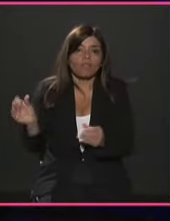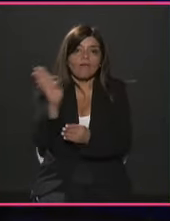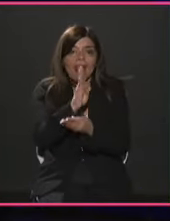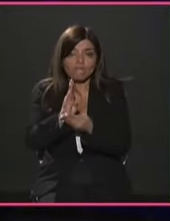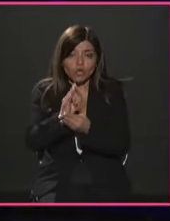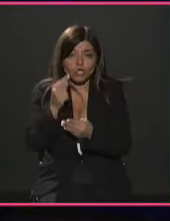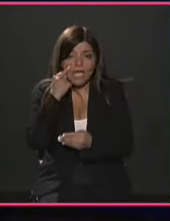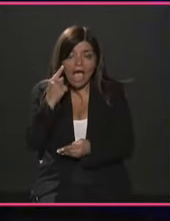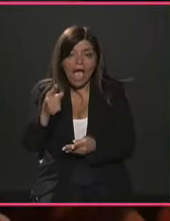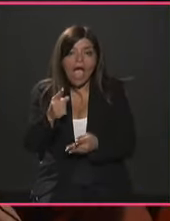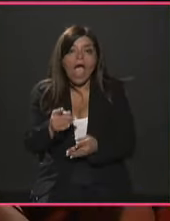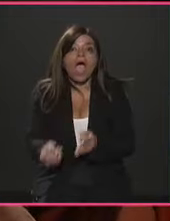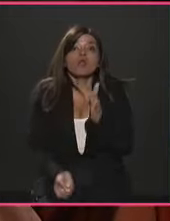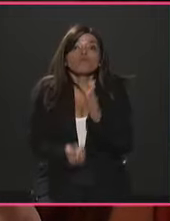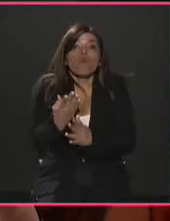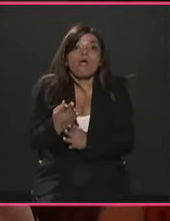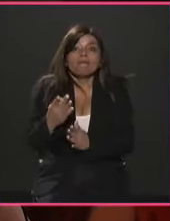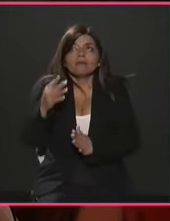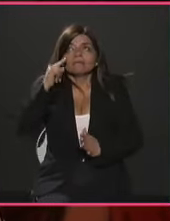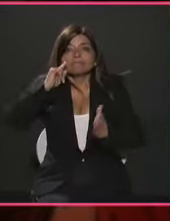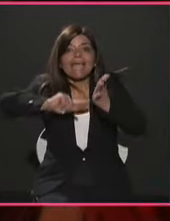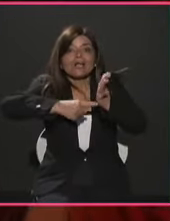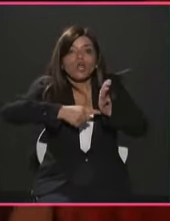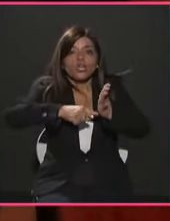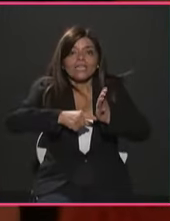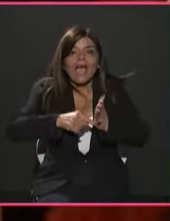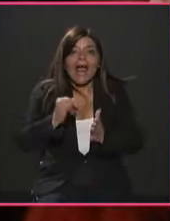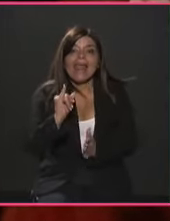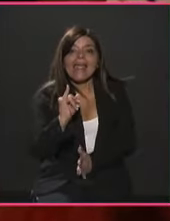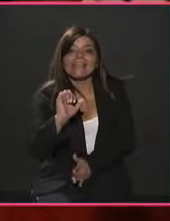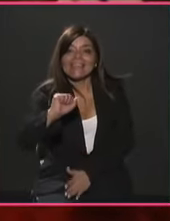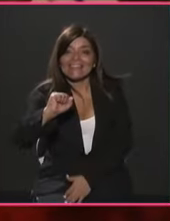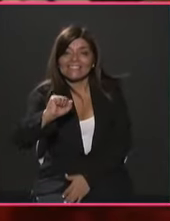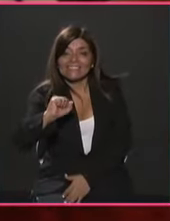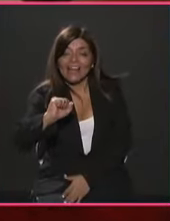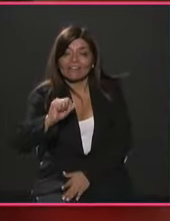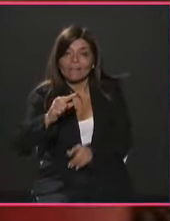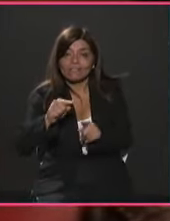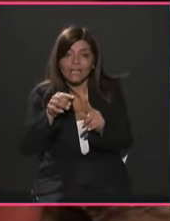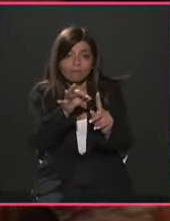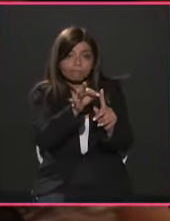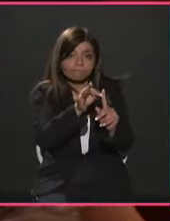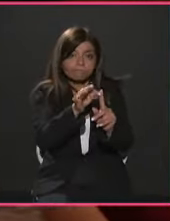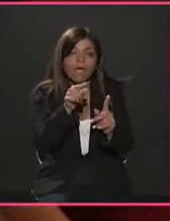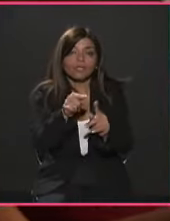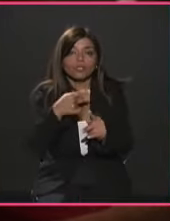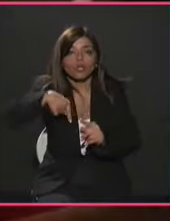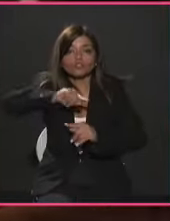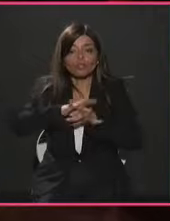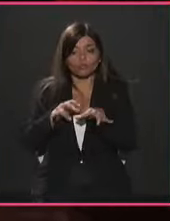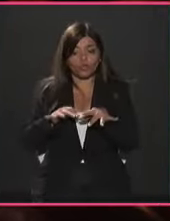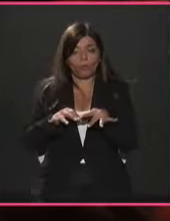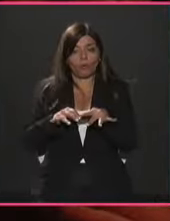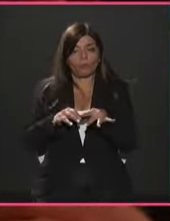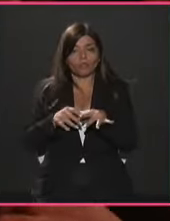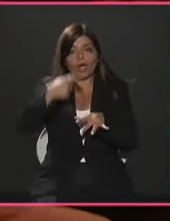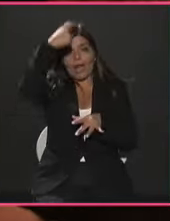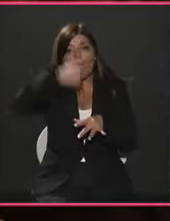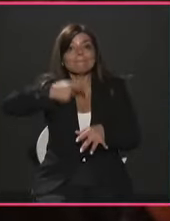pesar de que el nuevo sabor de hoy en día es la Inteligencia artificial Nosotros somos computadores